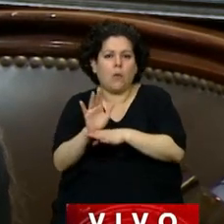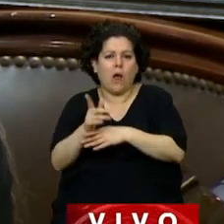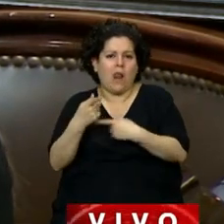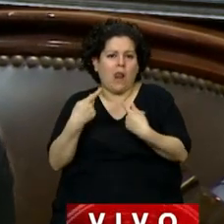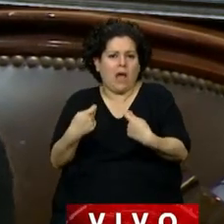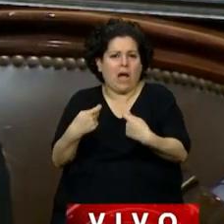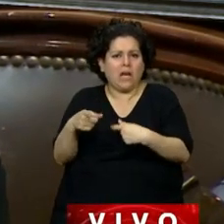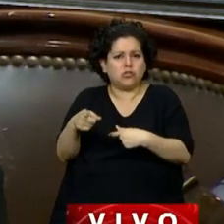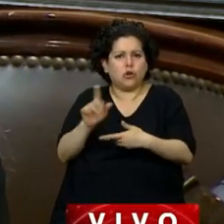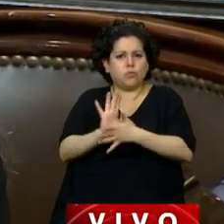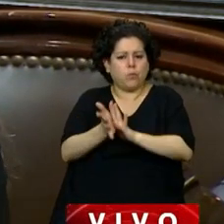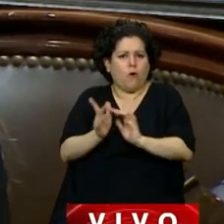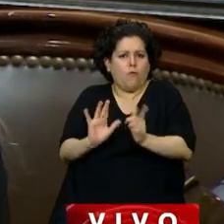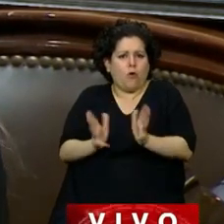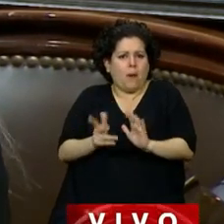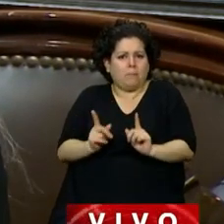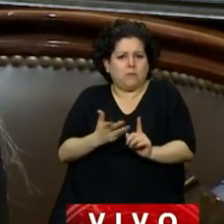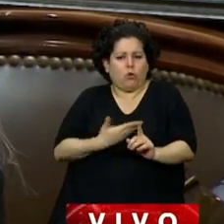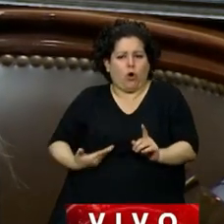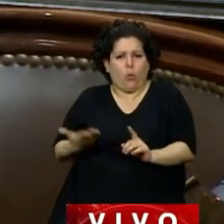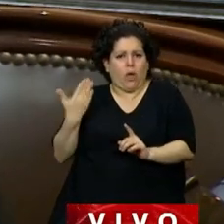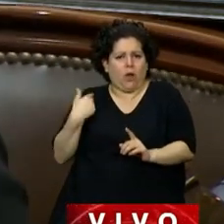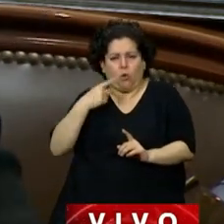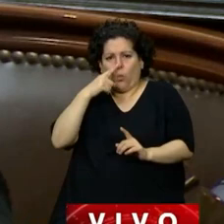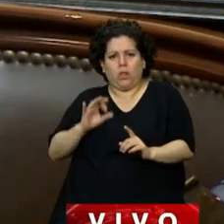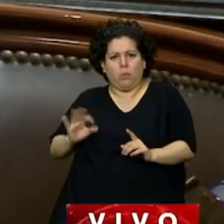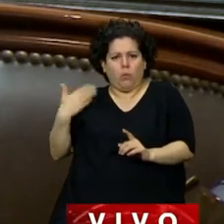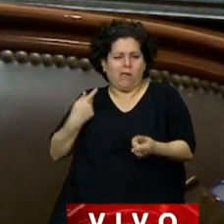gasto como manejó el gobierno en el último año.